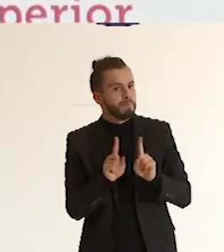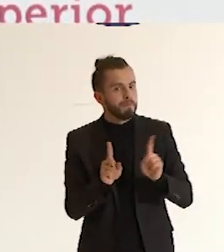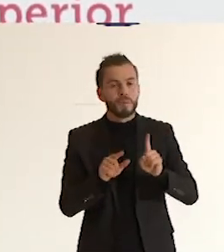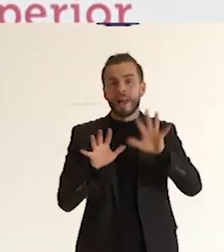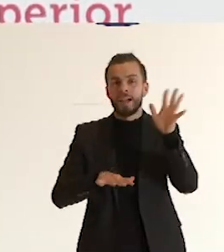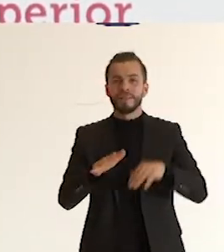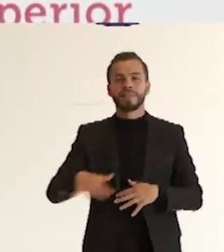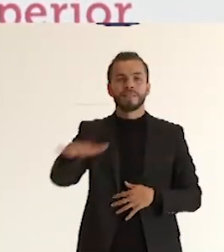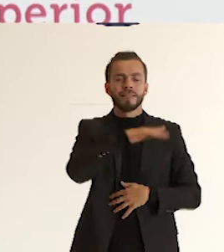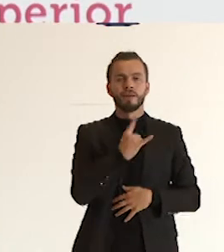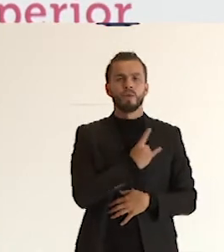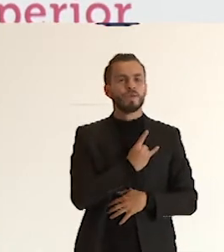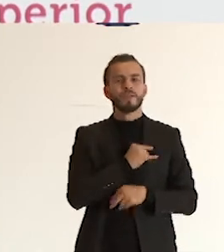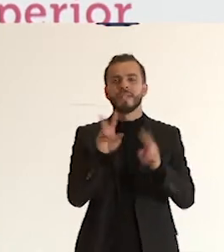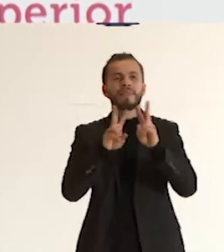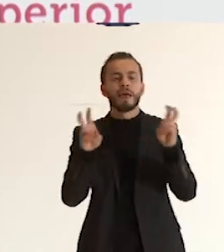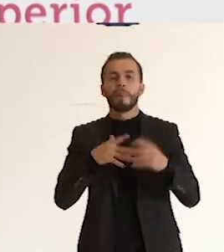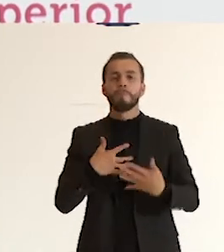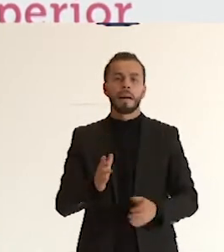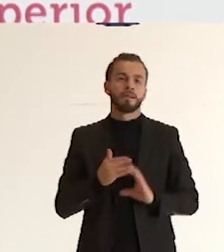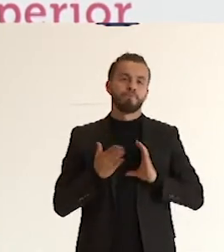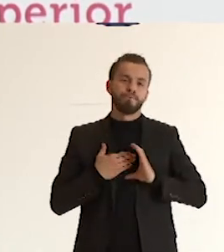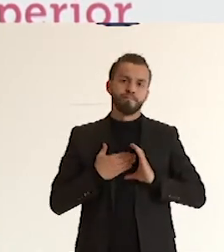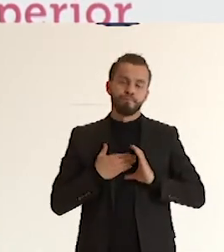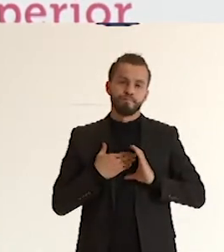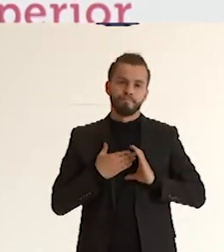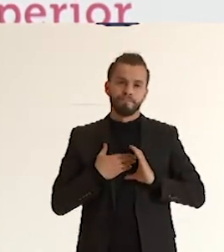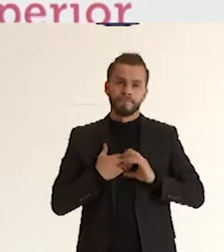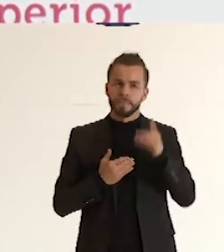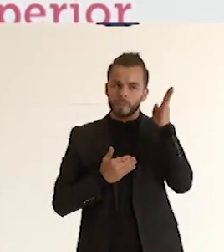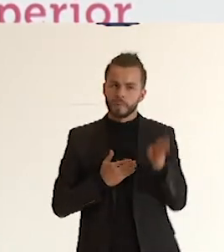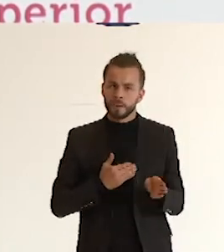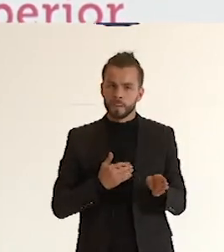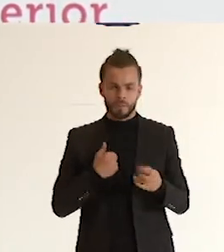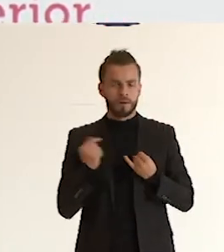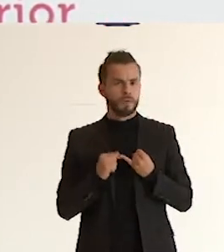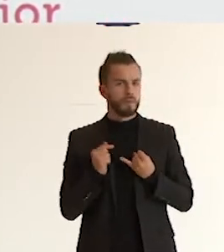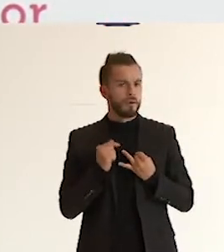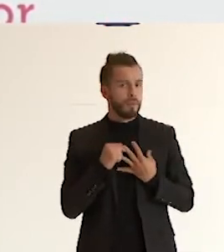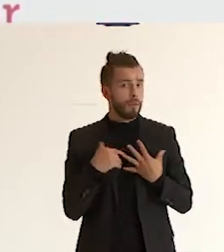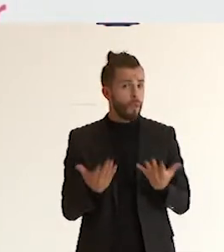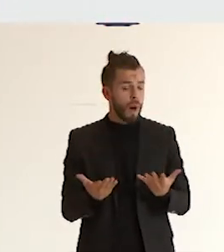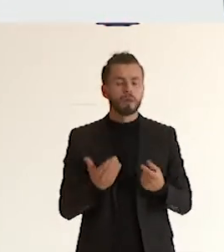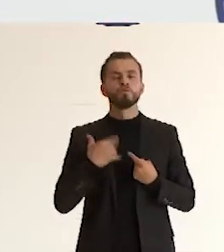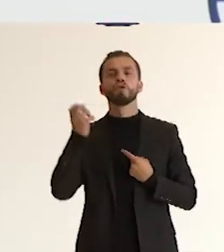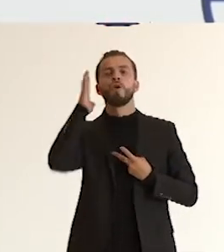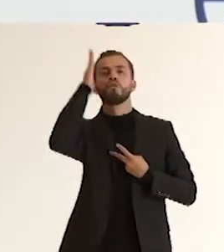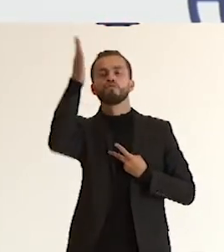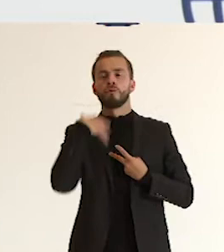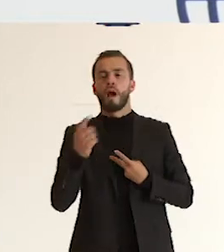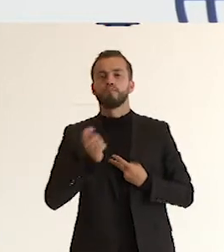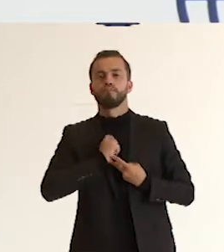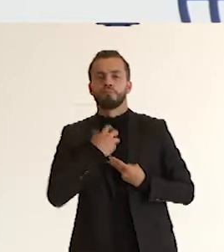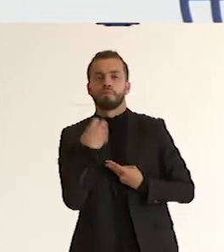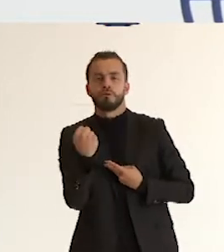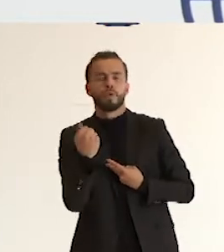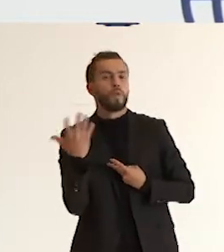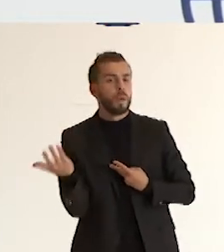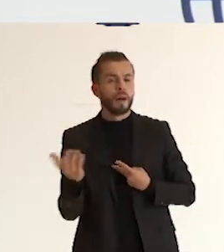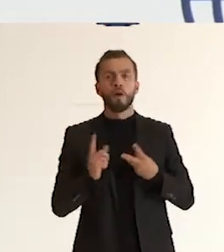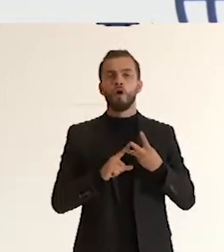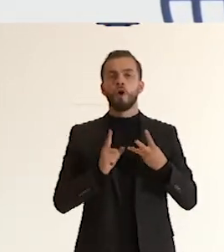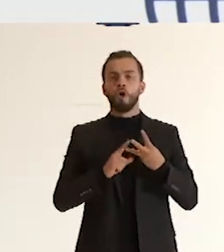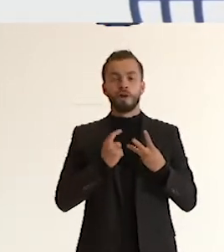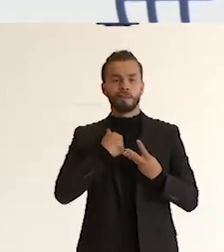universidad tienen que ver con el ámbito personal qué clase de persona soy qué clase de persona quiero ser como cuáles son mis